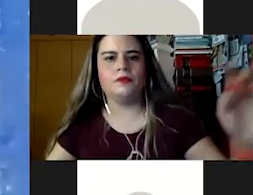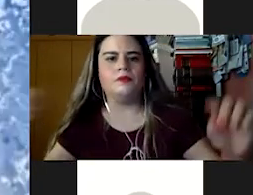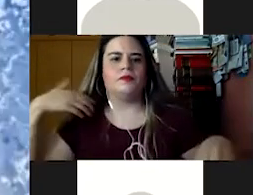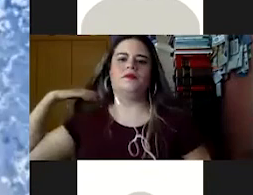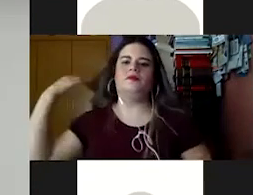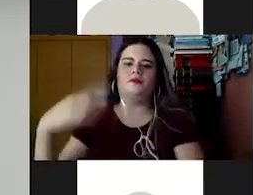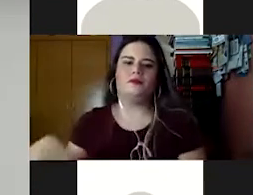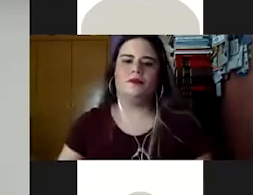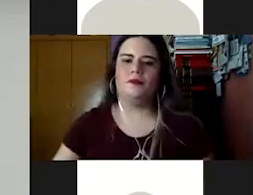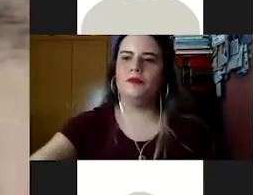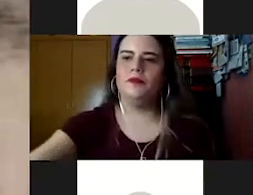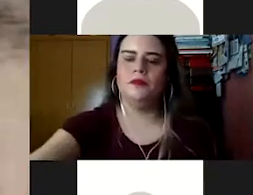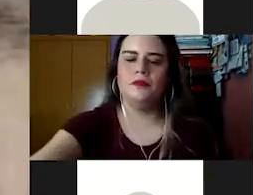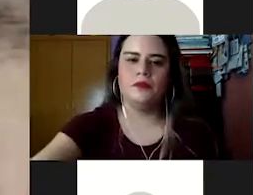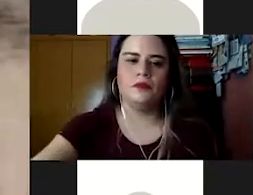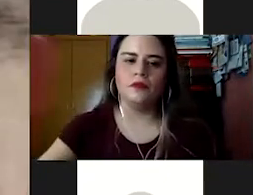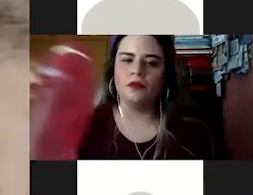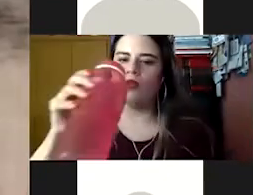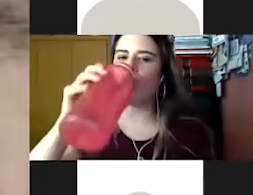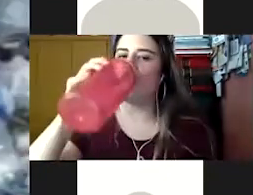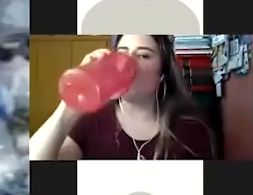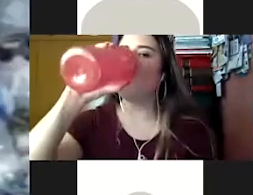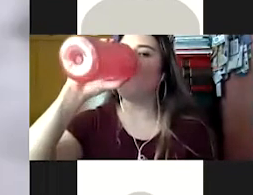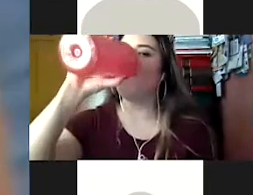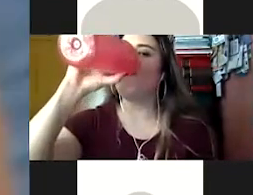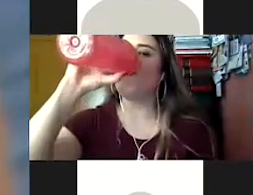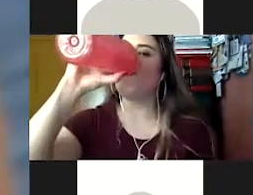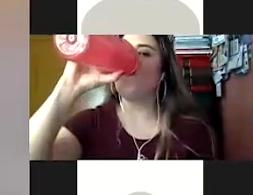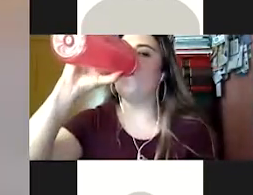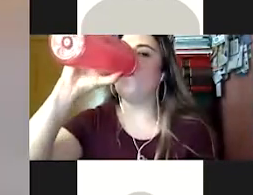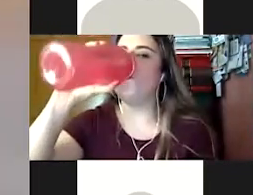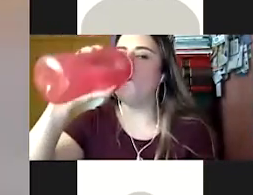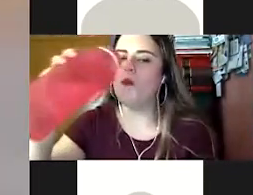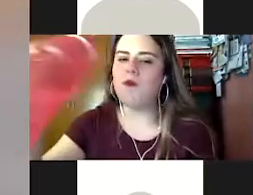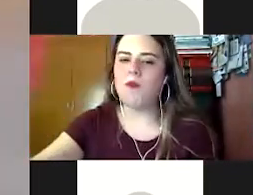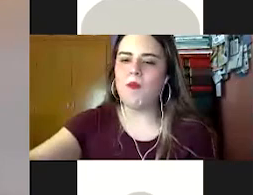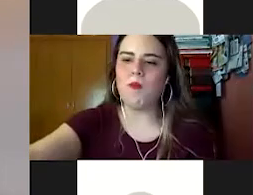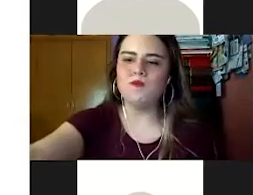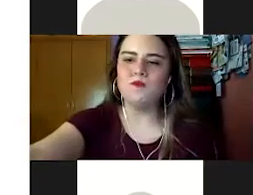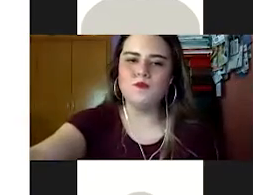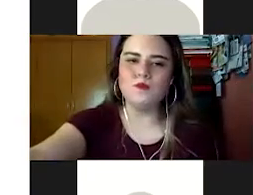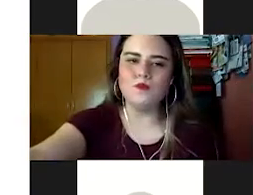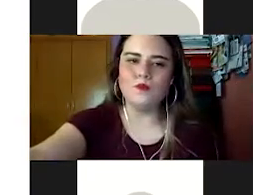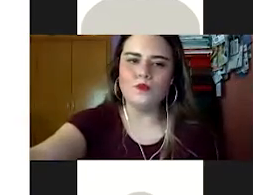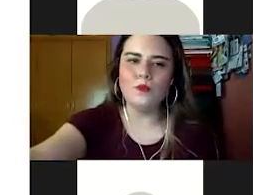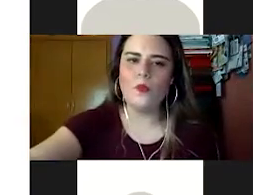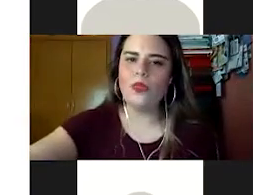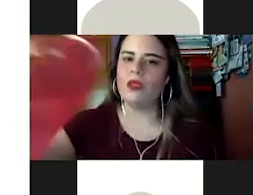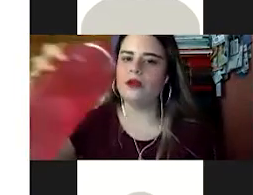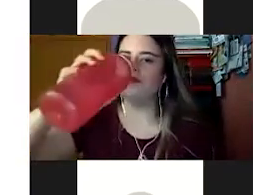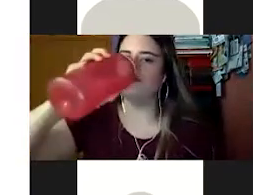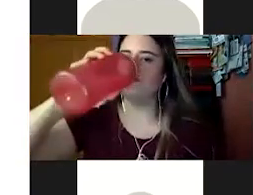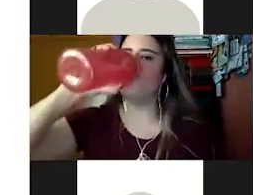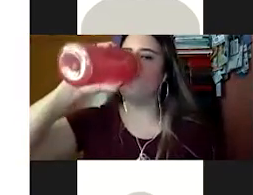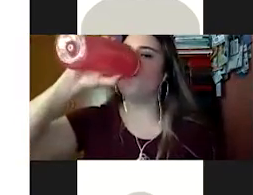no nos han permitido avanzar hacia el desarrollo de todas y todos los mexicanos. Tenemos ya una guía mundial y nacional, los